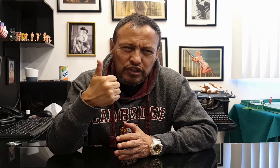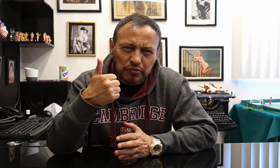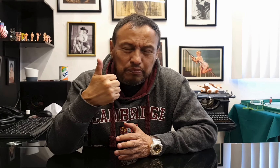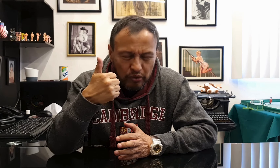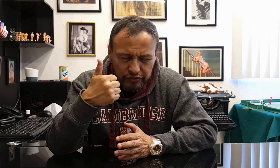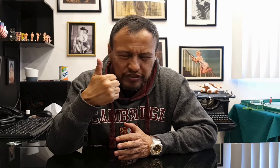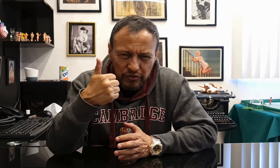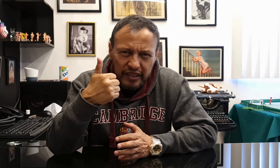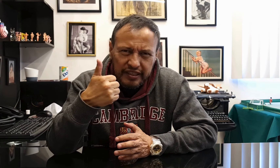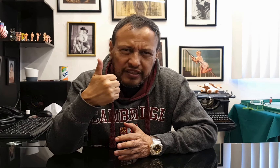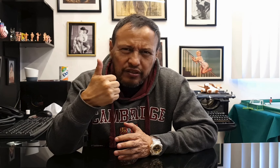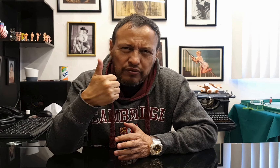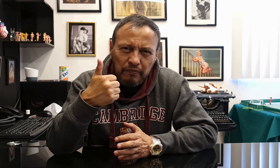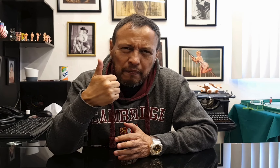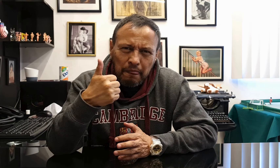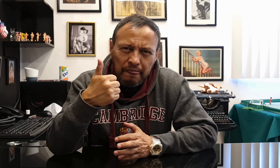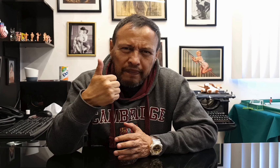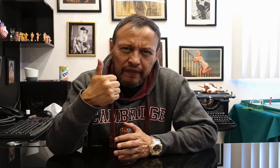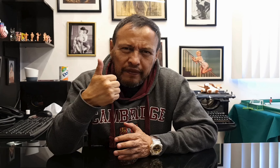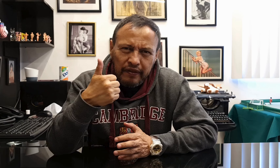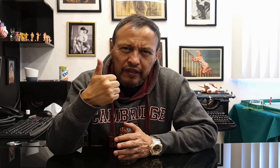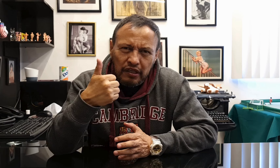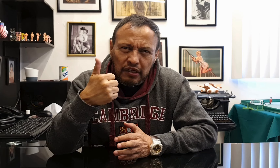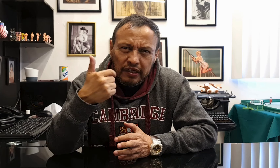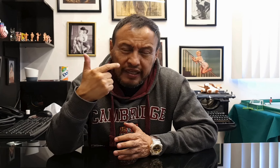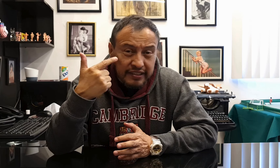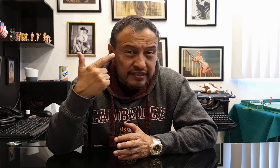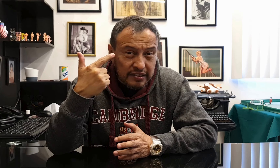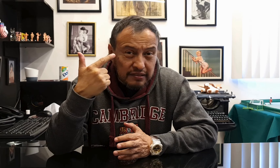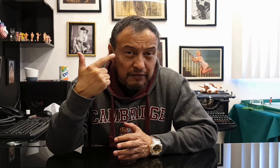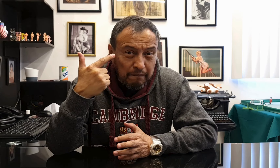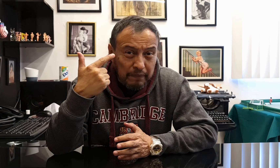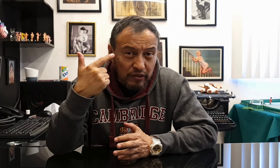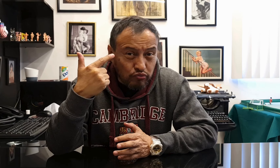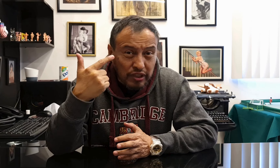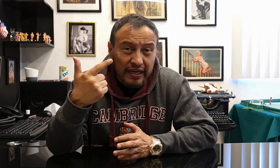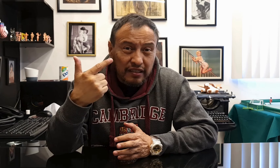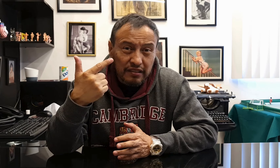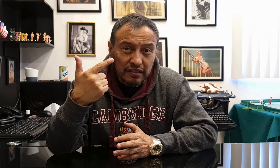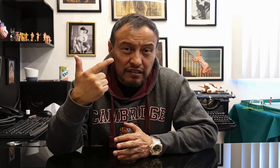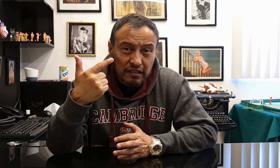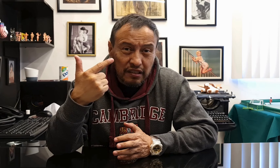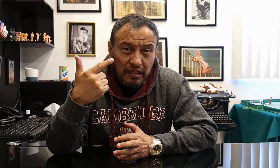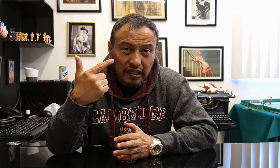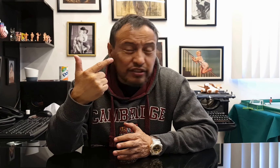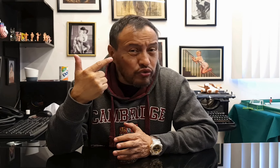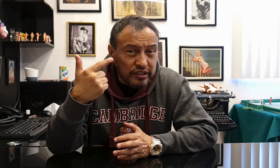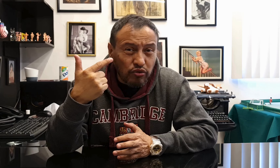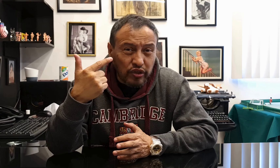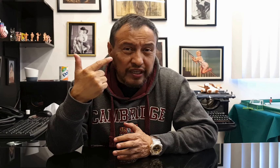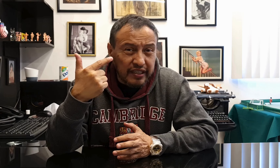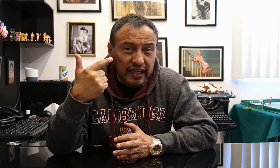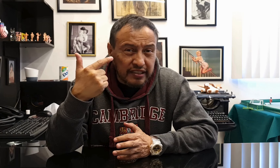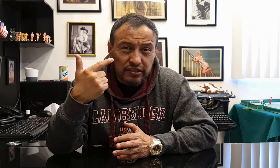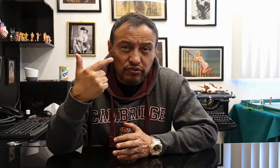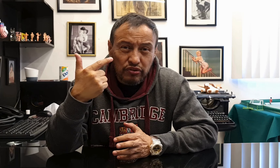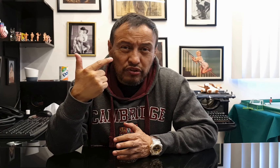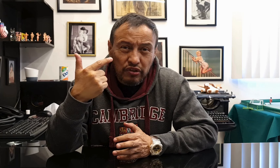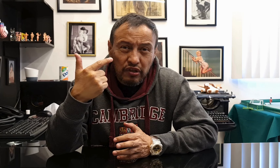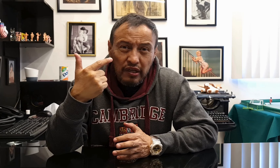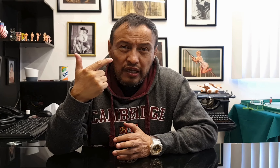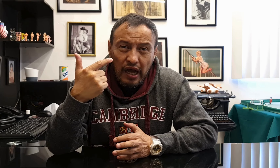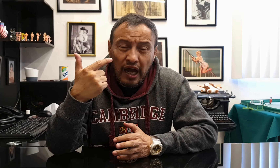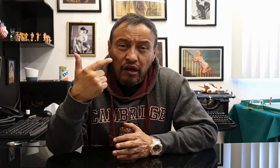el periodismo profesional y ético, que es preguntar. Eso es lo que ella